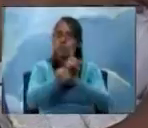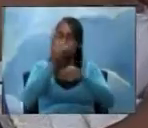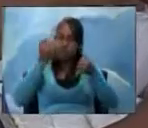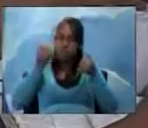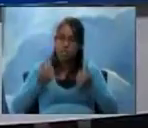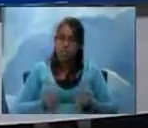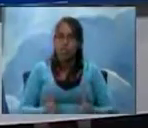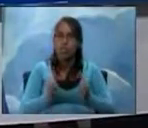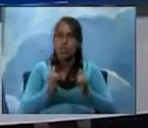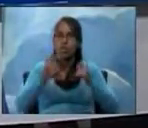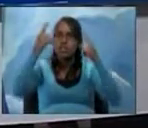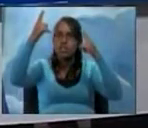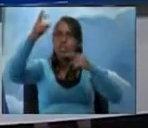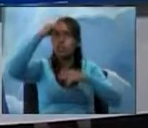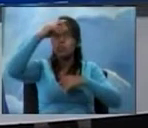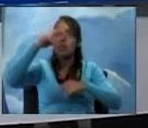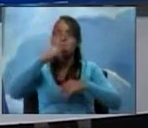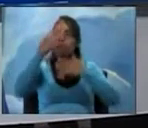Recíbeme como tú.